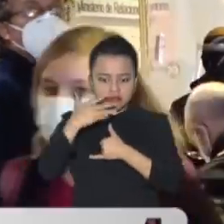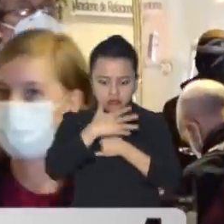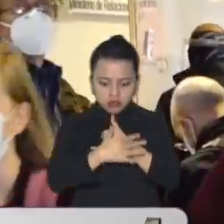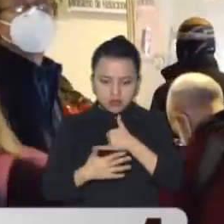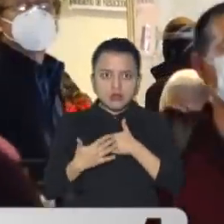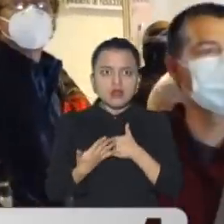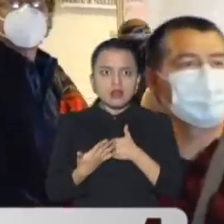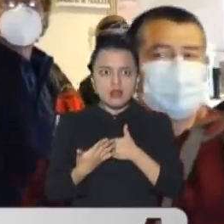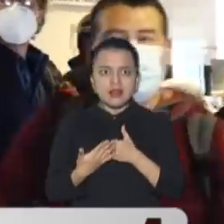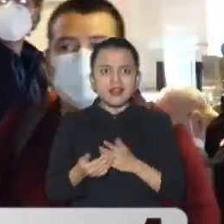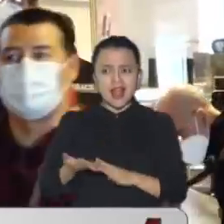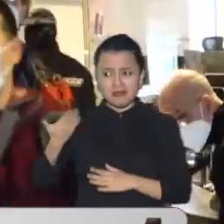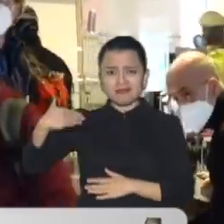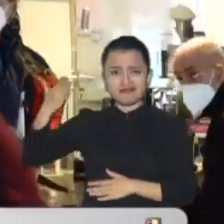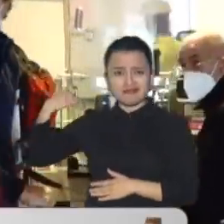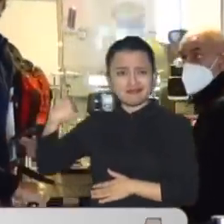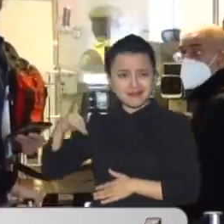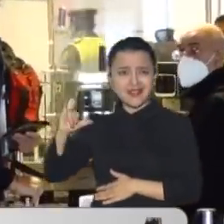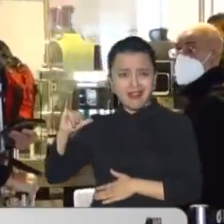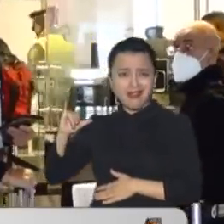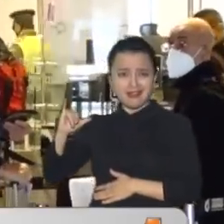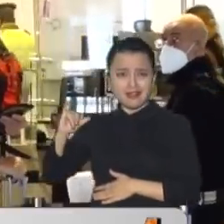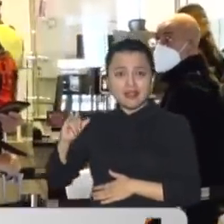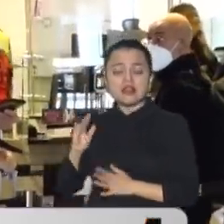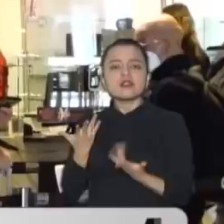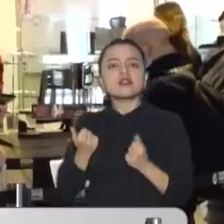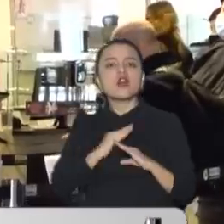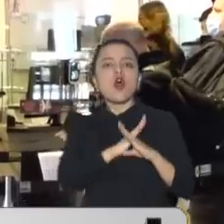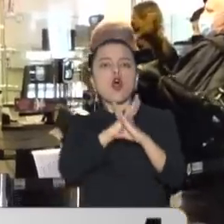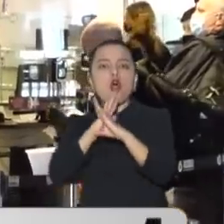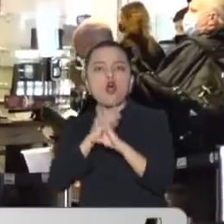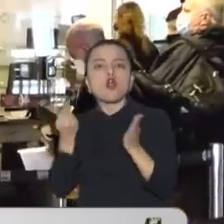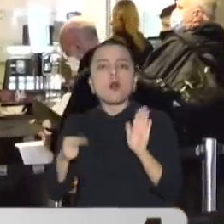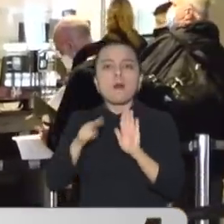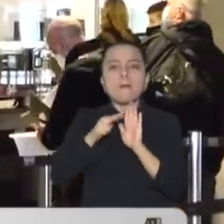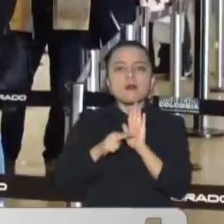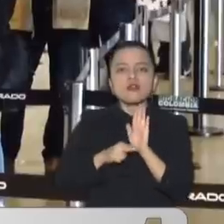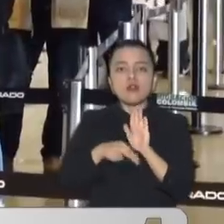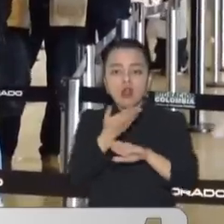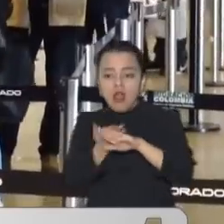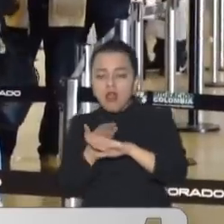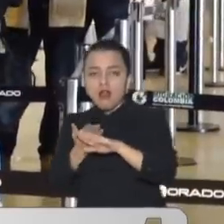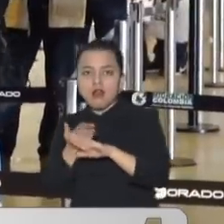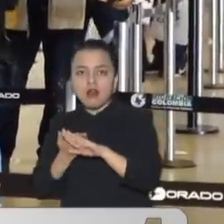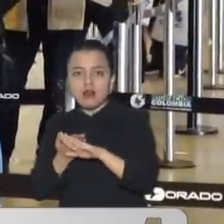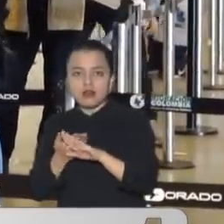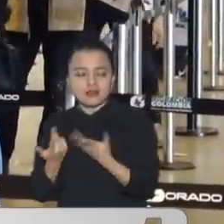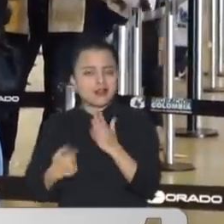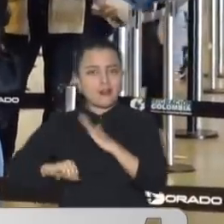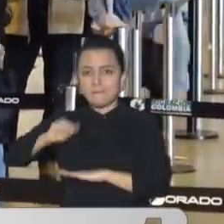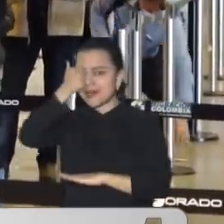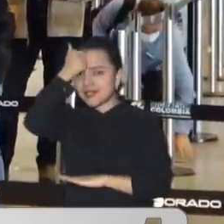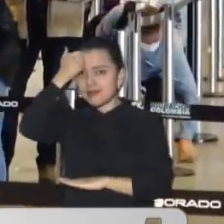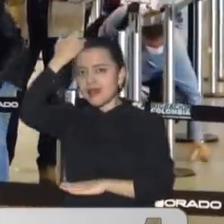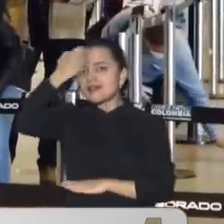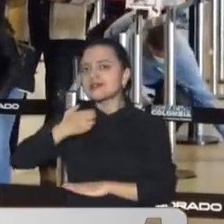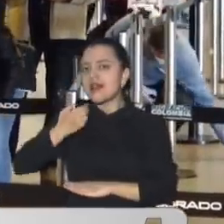los protocolos o están permitiendo que estos pasajeros, aún anunciando la prueba positiva de